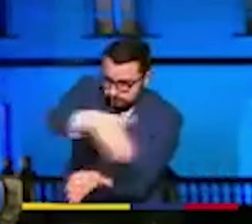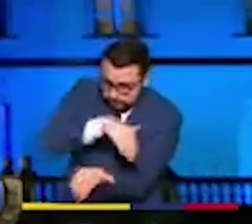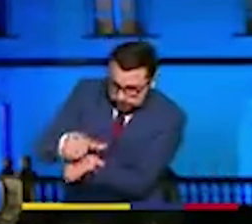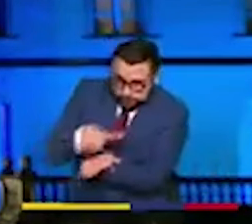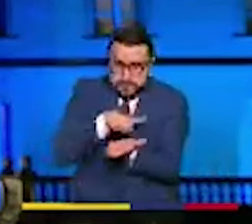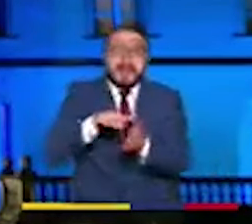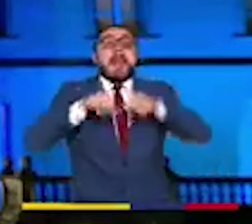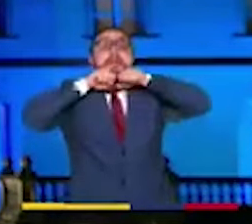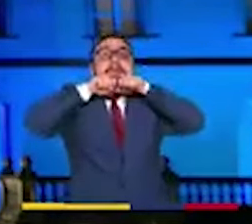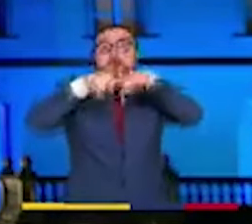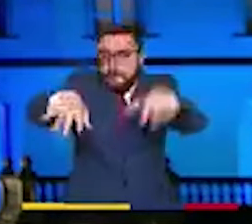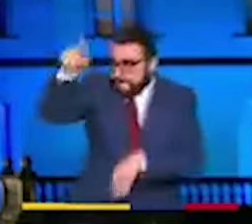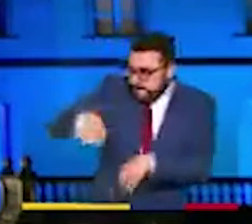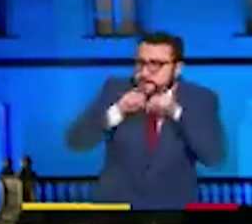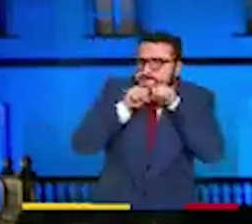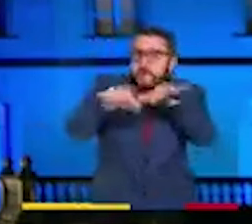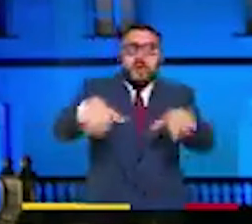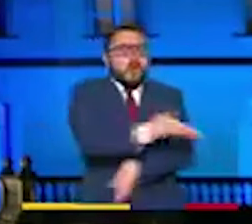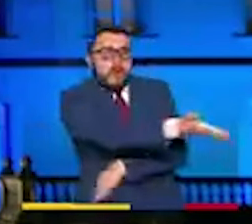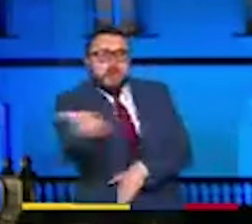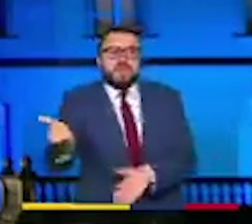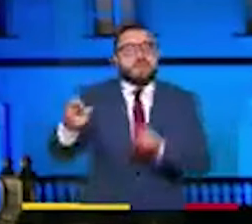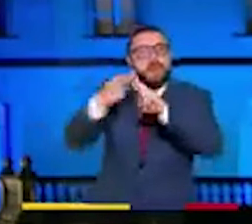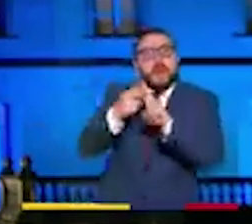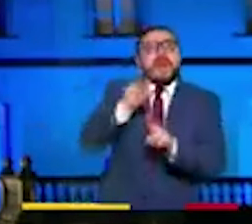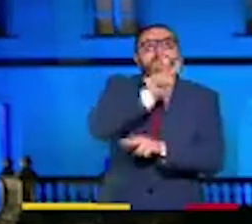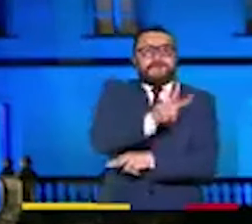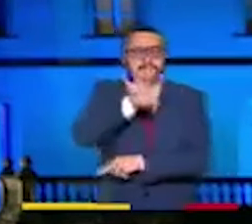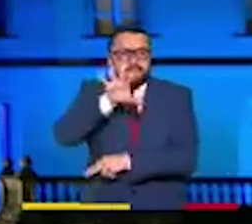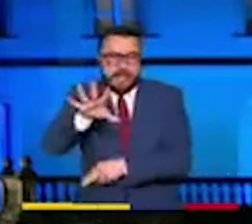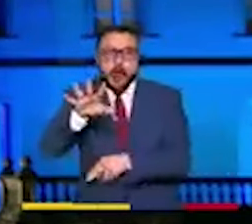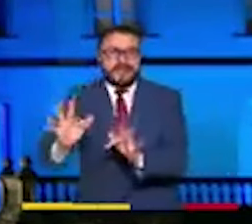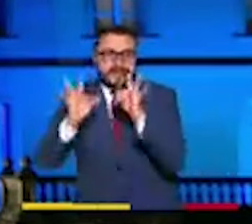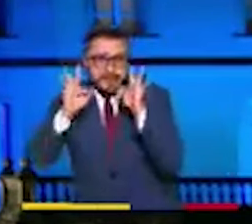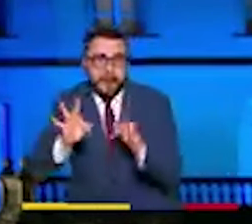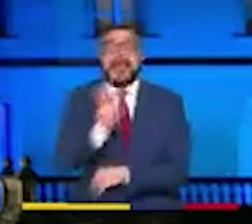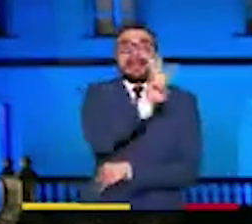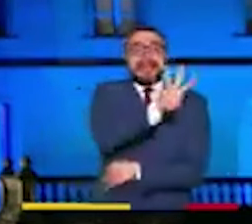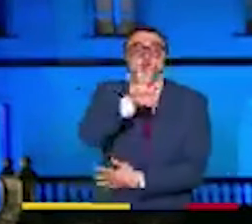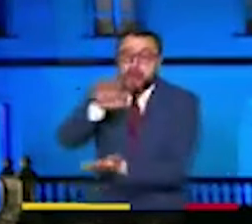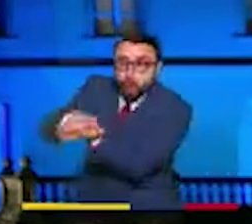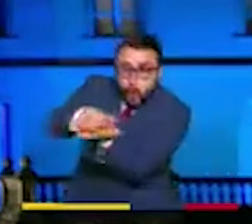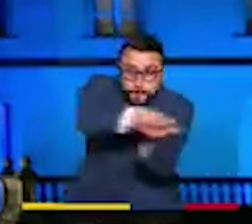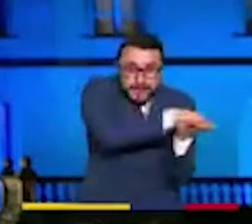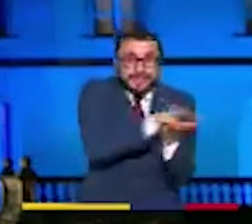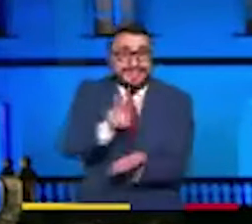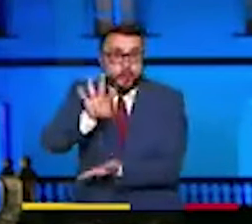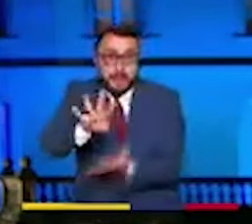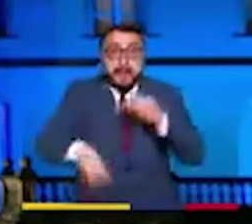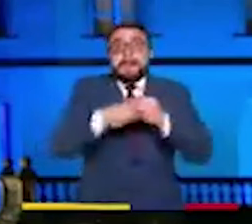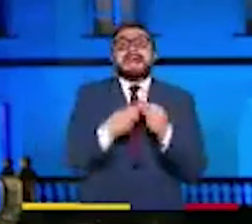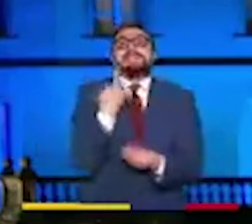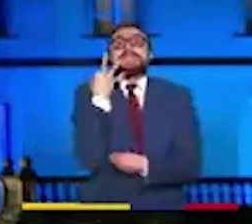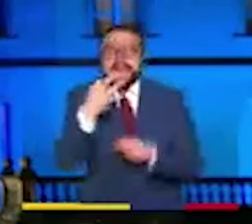pruebas testimoniales, 34 documentales y 3 inspecciones judiciales que se han